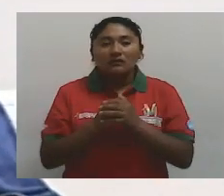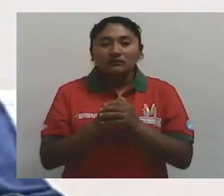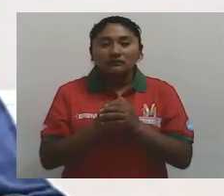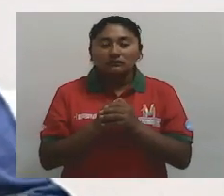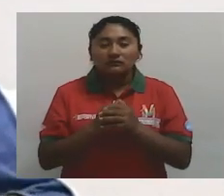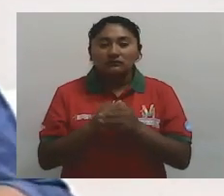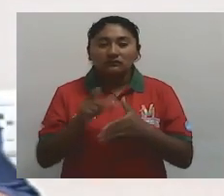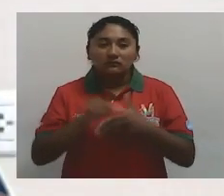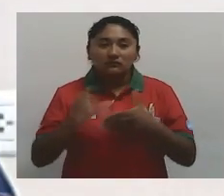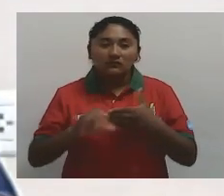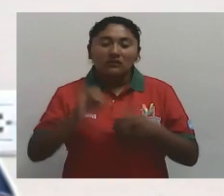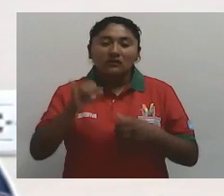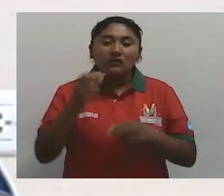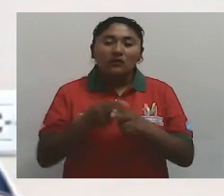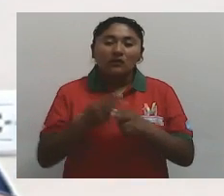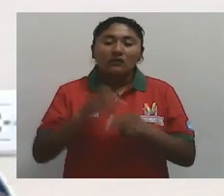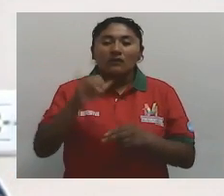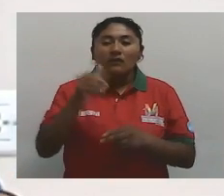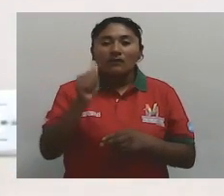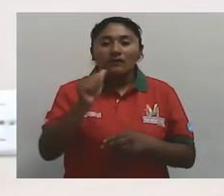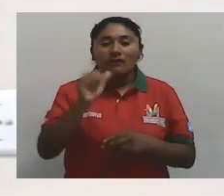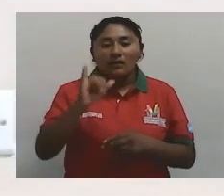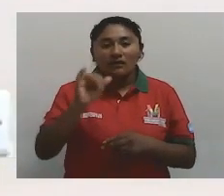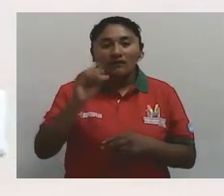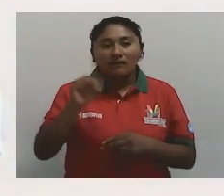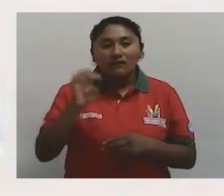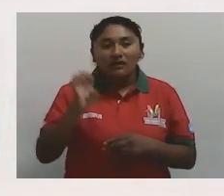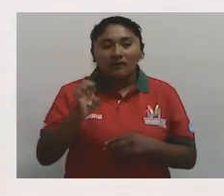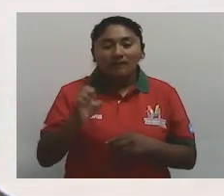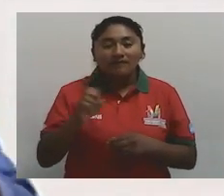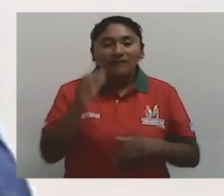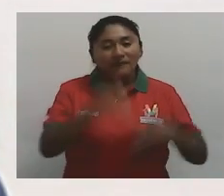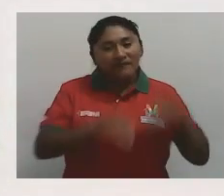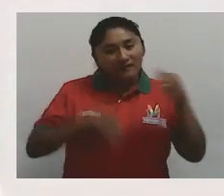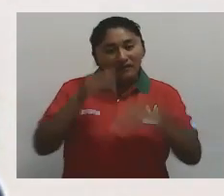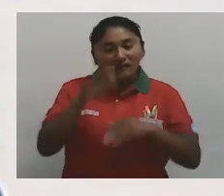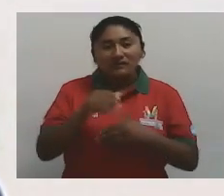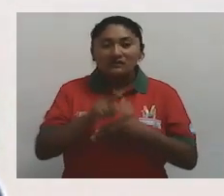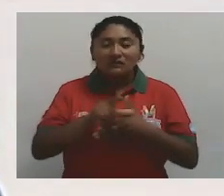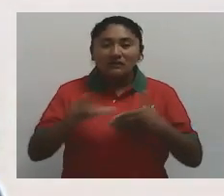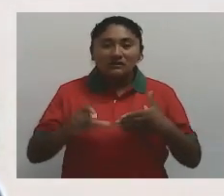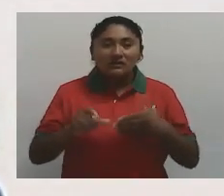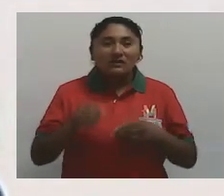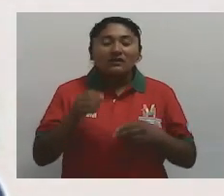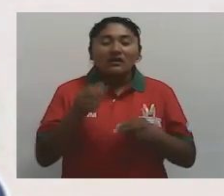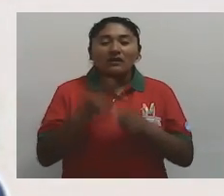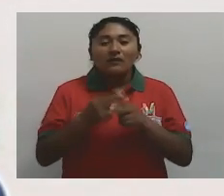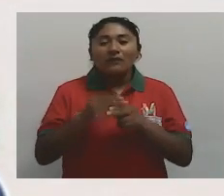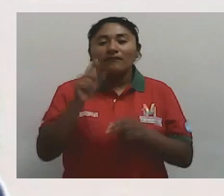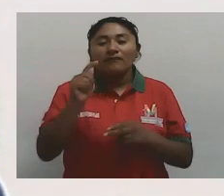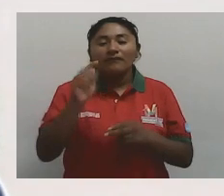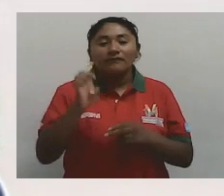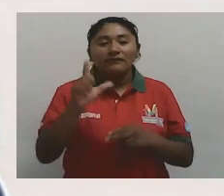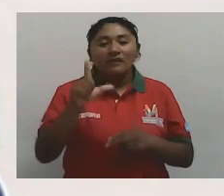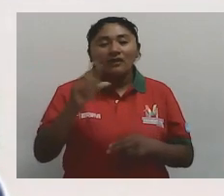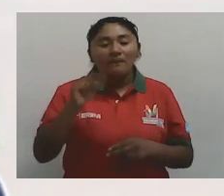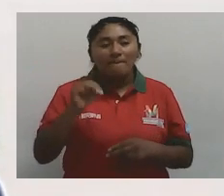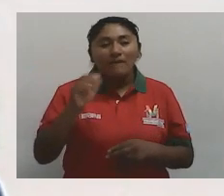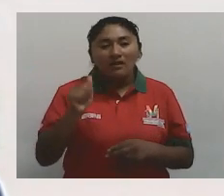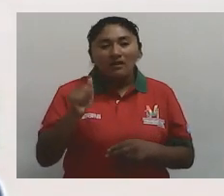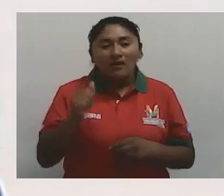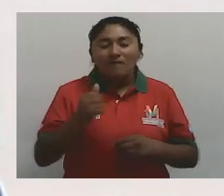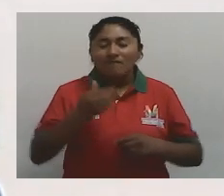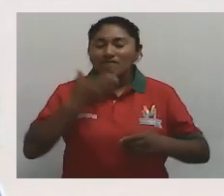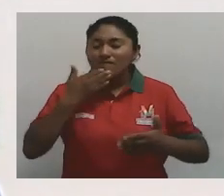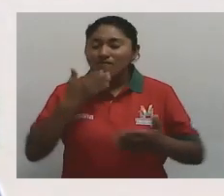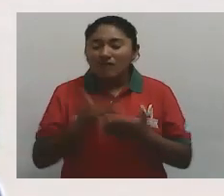Suárez y natación con la licenciada Telma Villarpando. Excelentes, excelentes